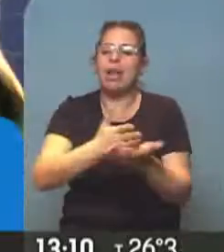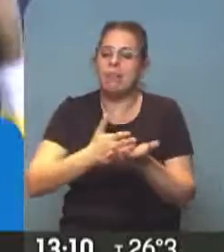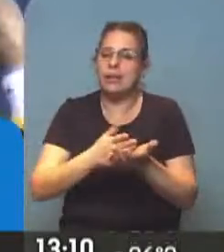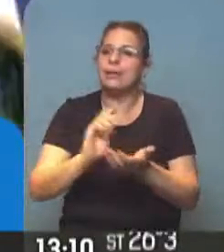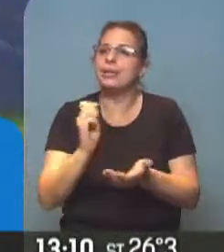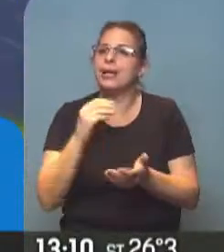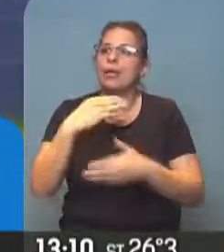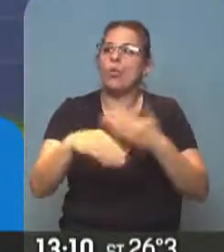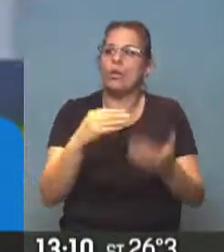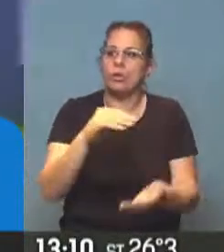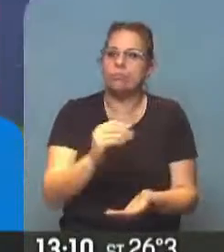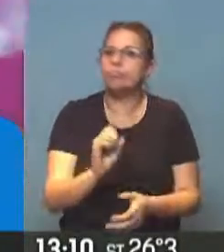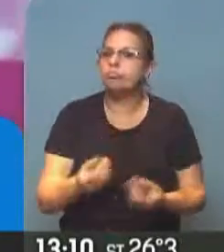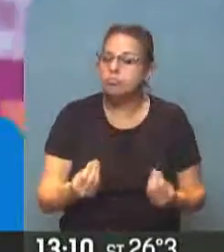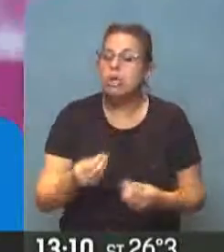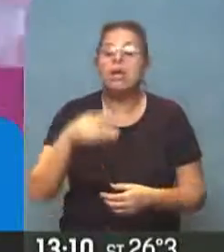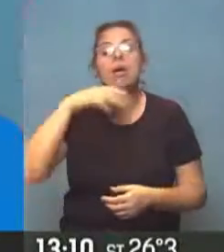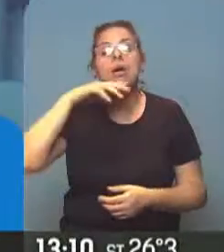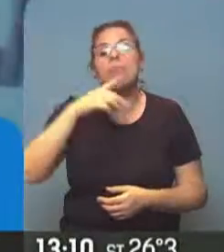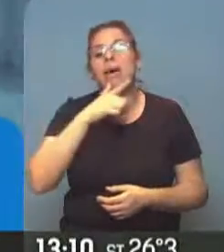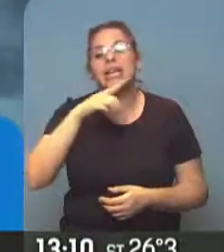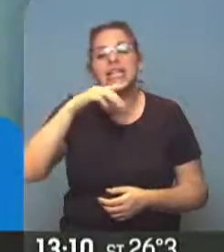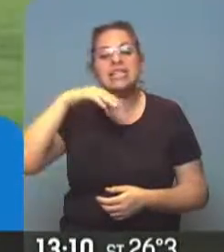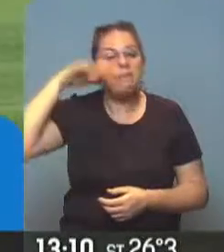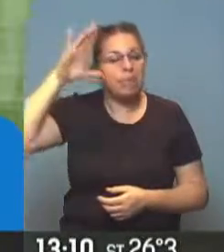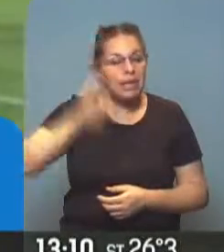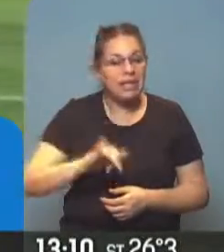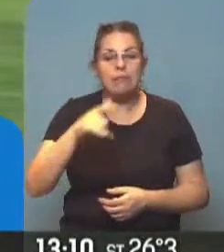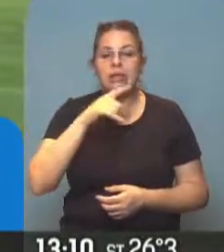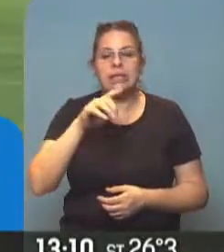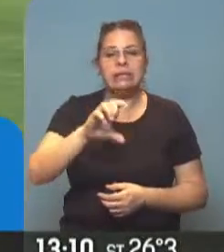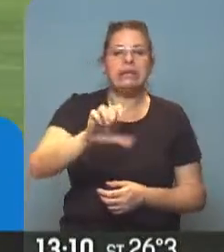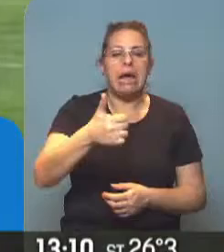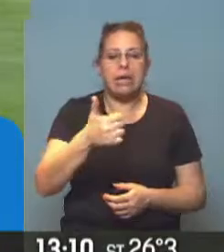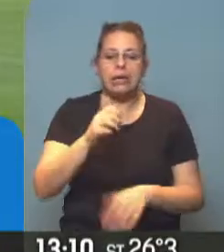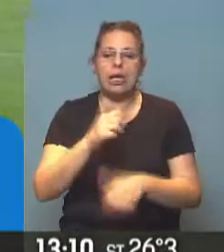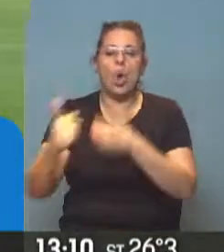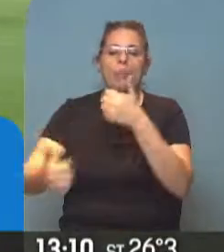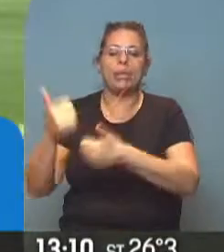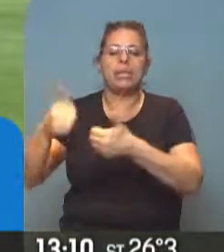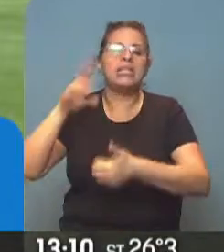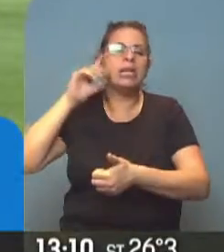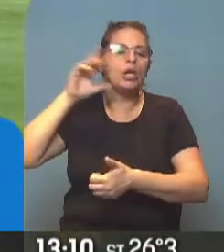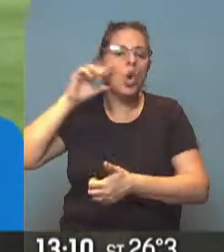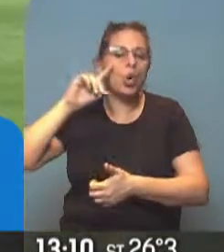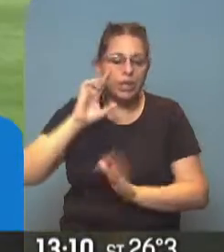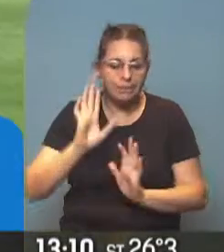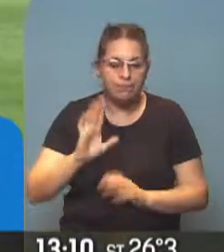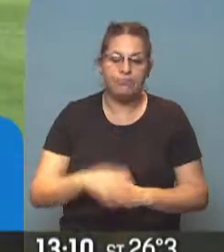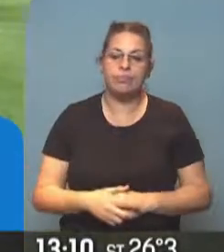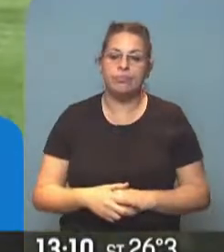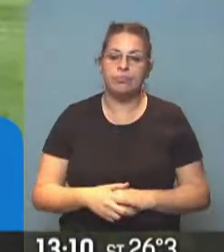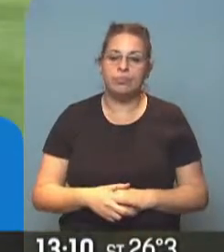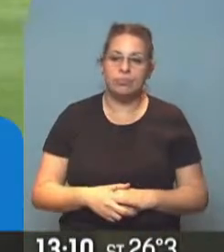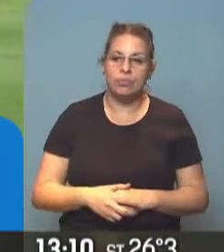ponemos? Parecería que Enzo Pérez le estaría ganando, pero ahí, mano a mano con Rigoni, la pulseada. Quien